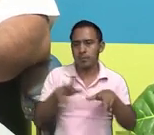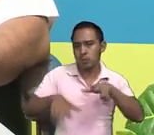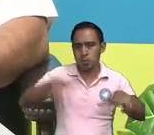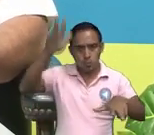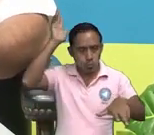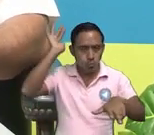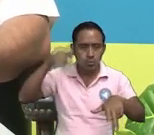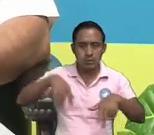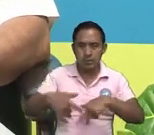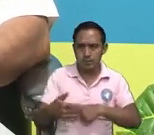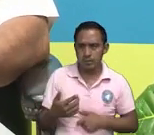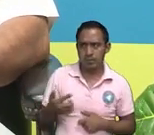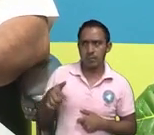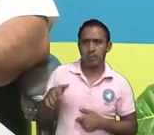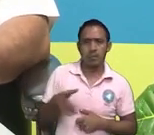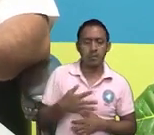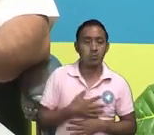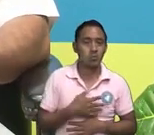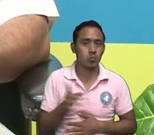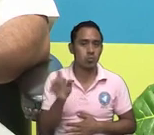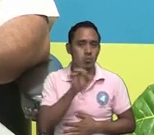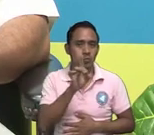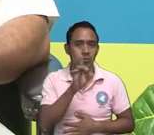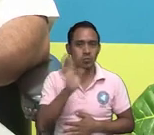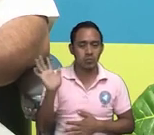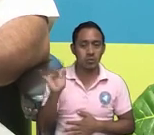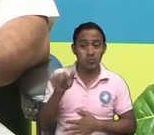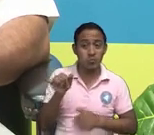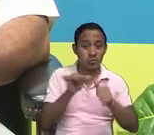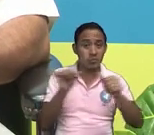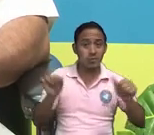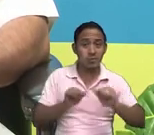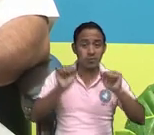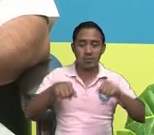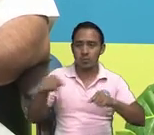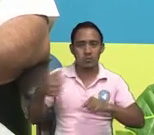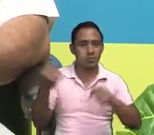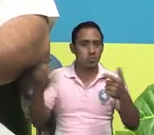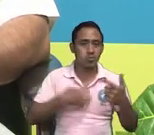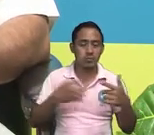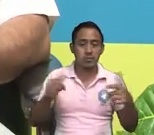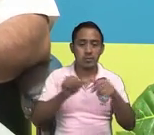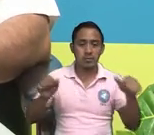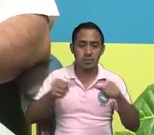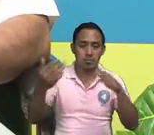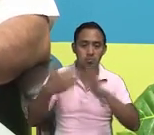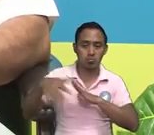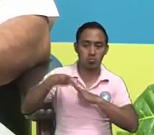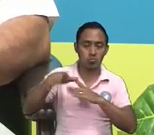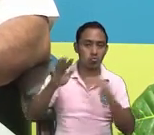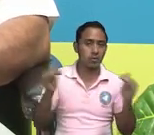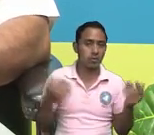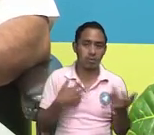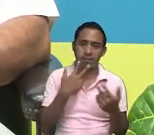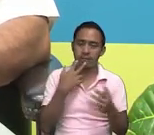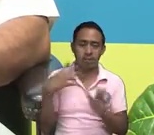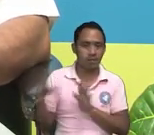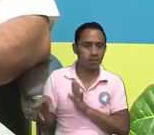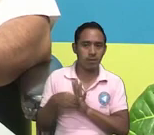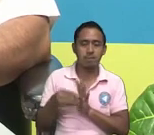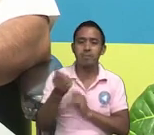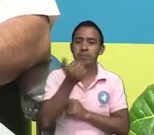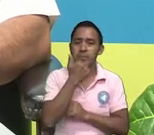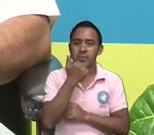que los domestican y los tienen en su casa, pero no son animales, son animales silvestres que no deberían de vivir, convivir con nosotros. Y ahí es donde la